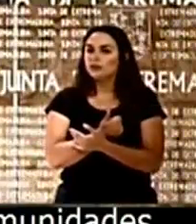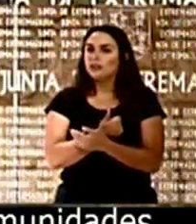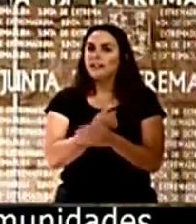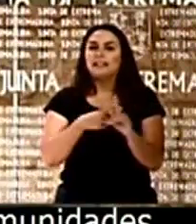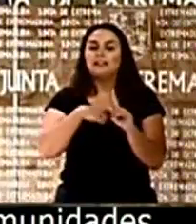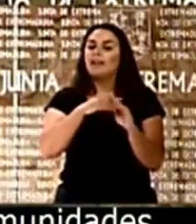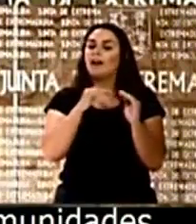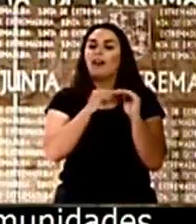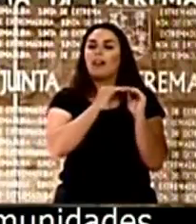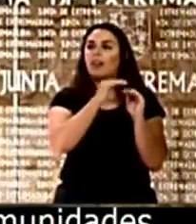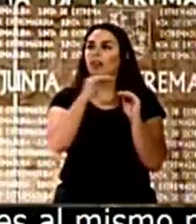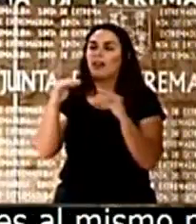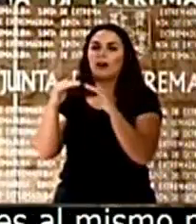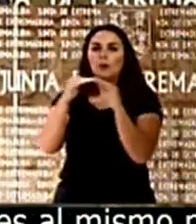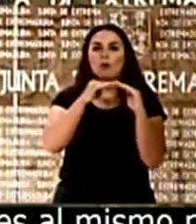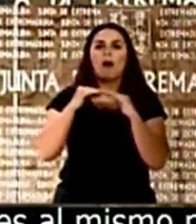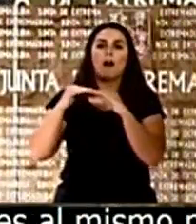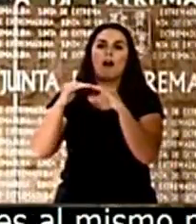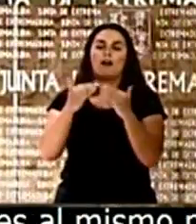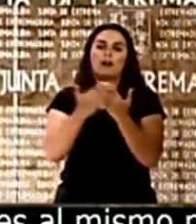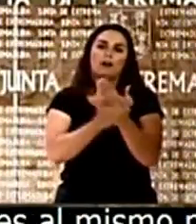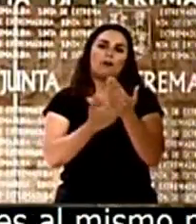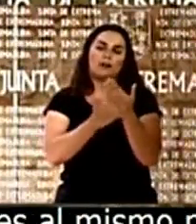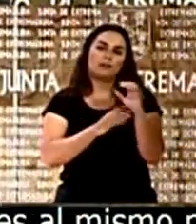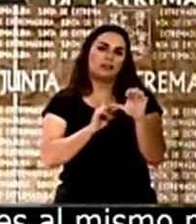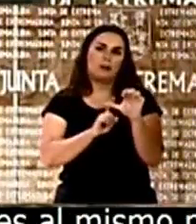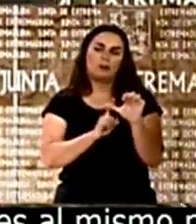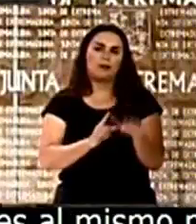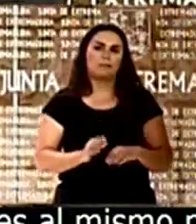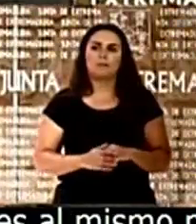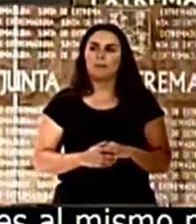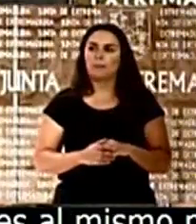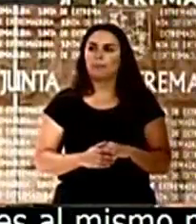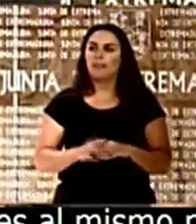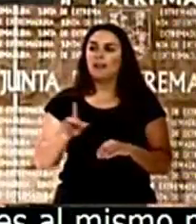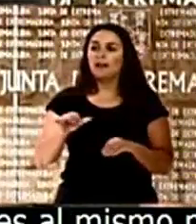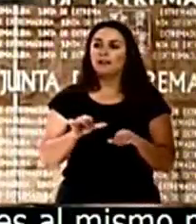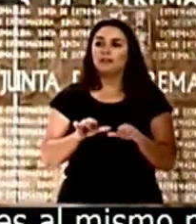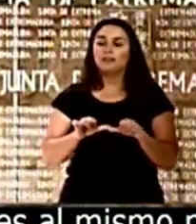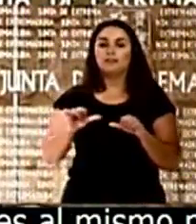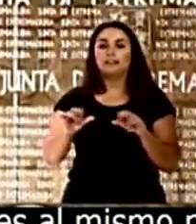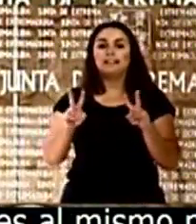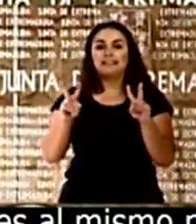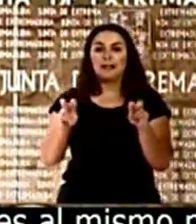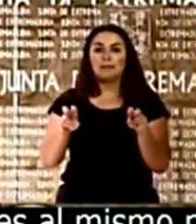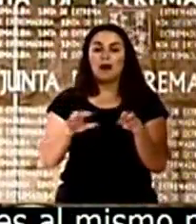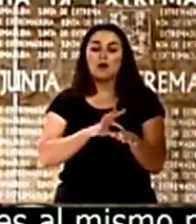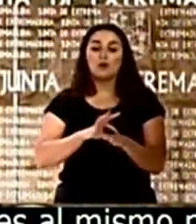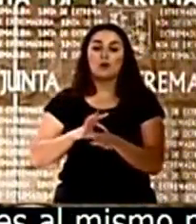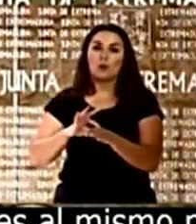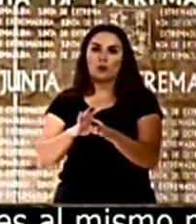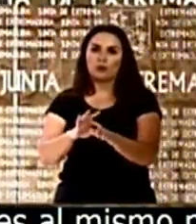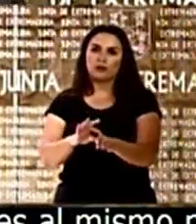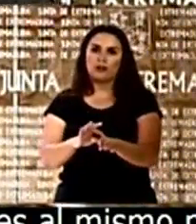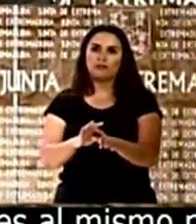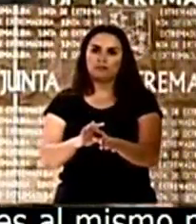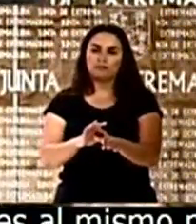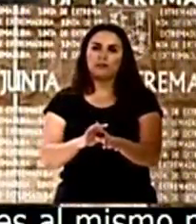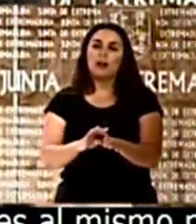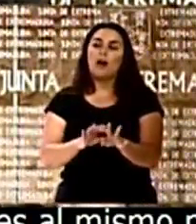el resto del Gobierno de Extremadura. De ahí saldrá una hoja de ruta y, por lo tanto, este informe de posición requiere